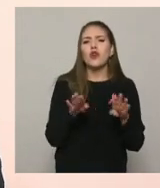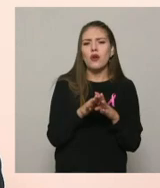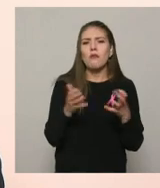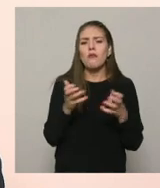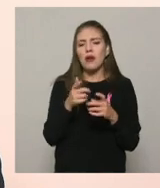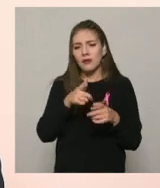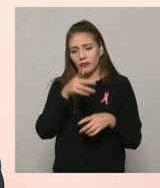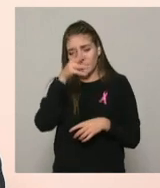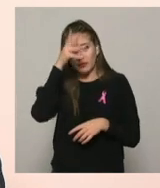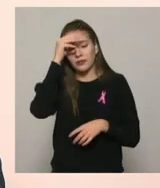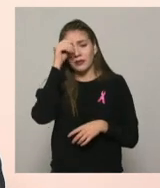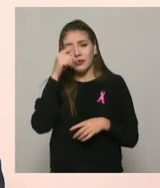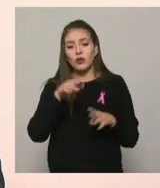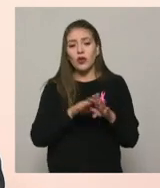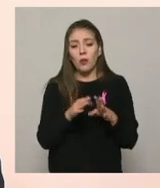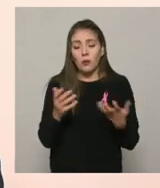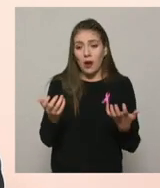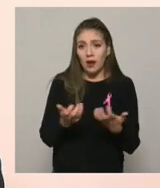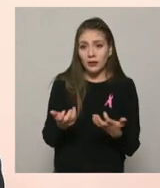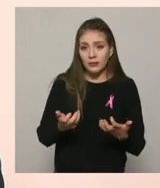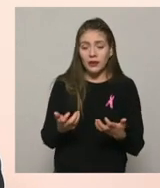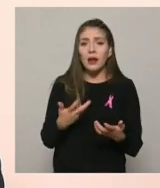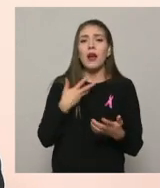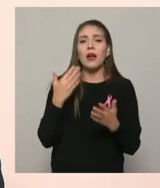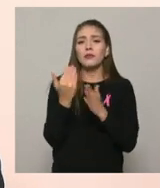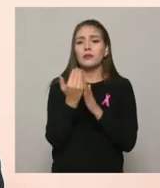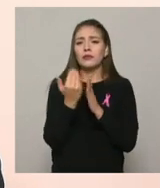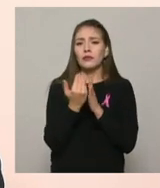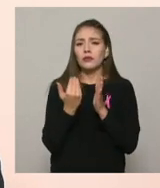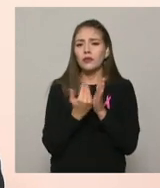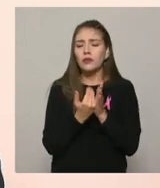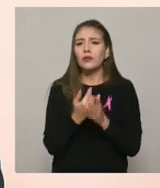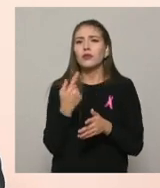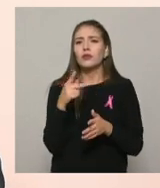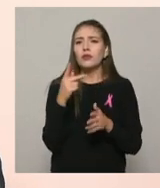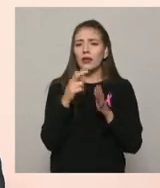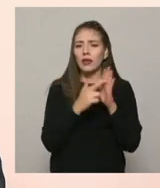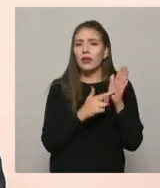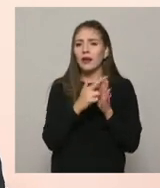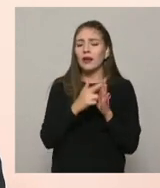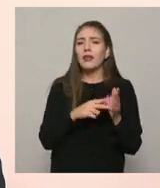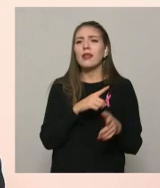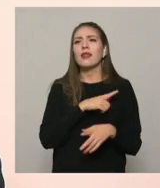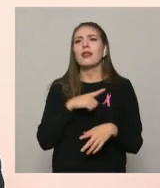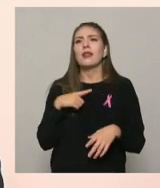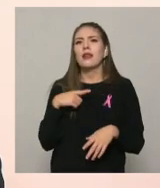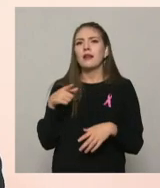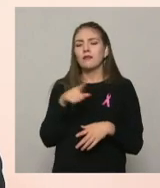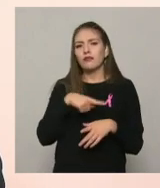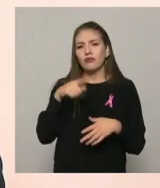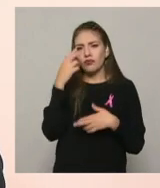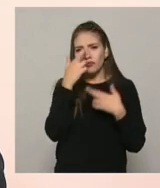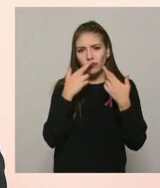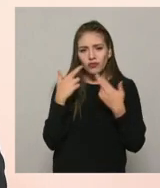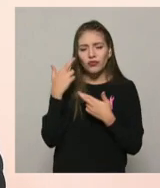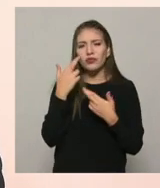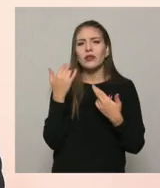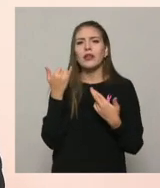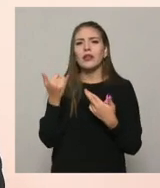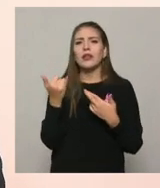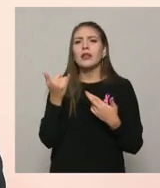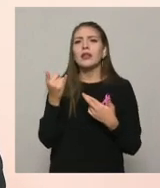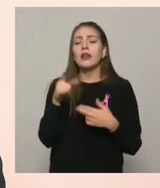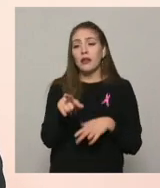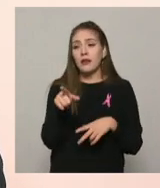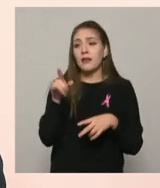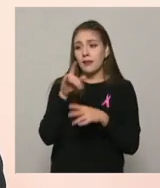cómo se aplica, hay toda una serie de políticas públicas que deben ser analizadas y deben ser temas de